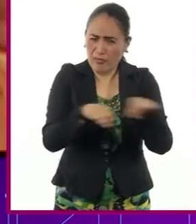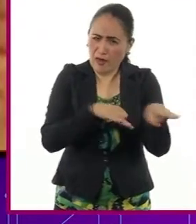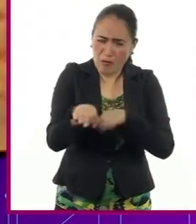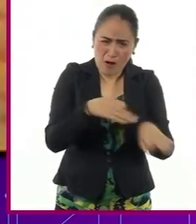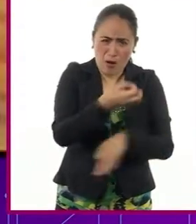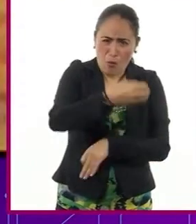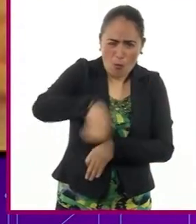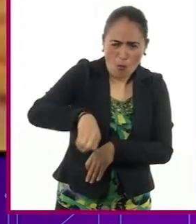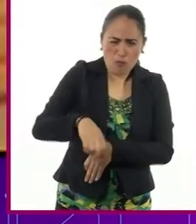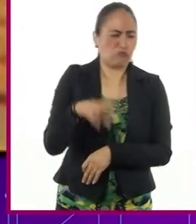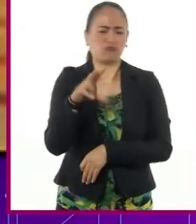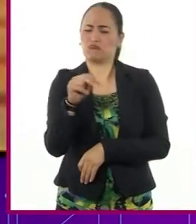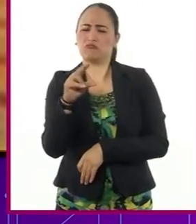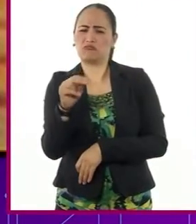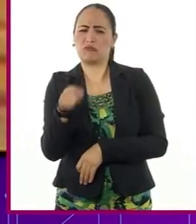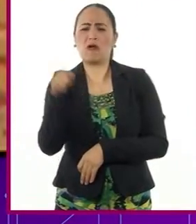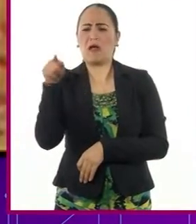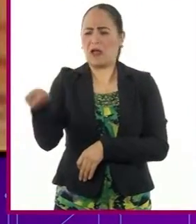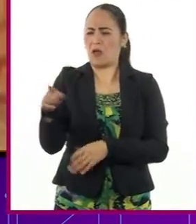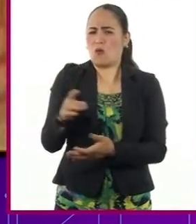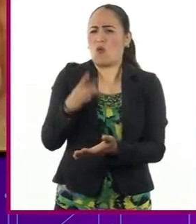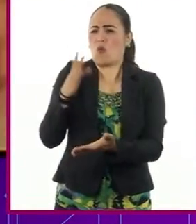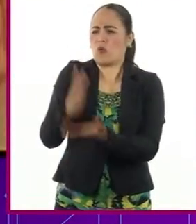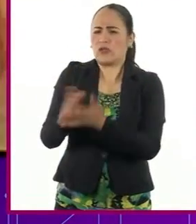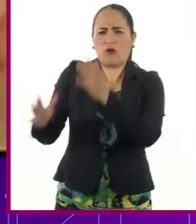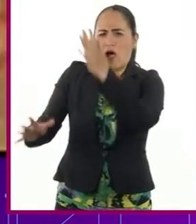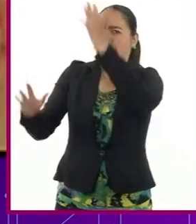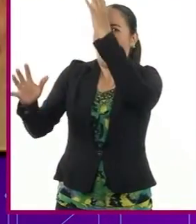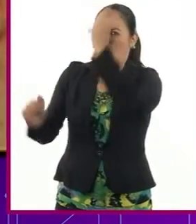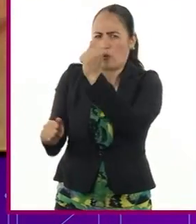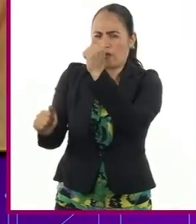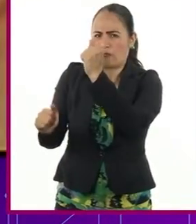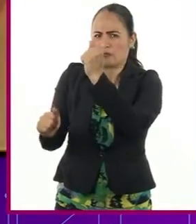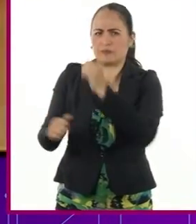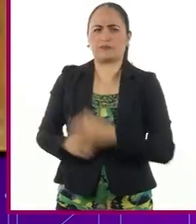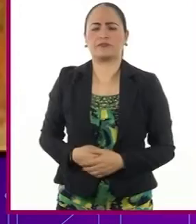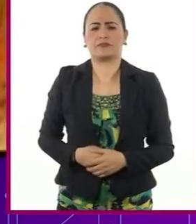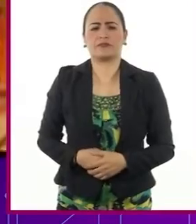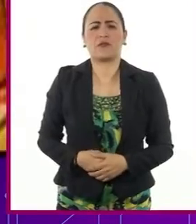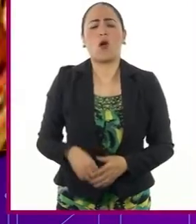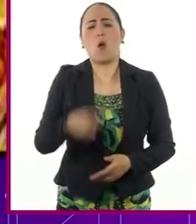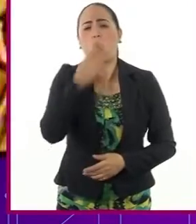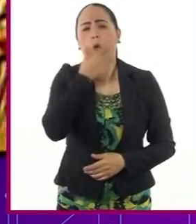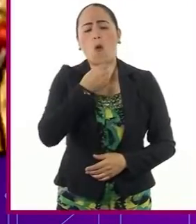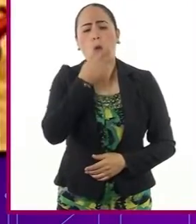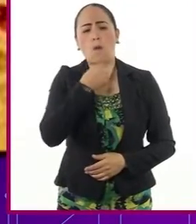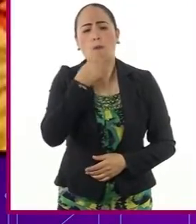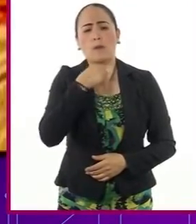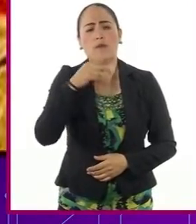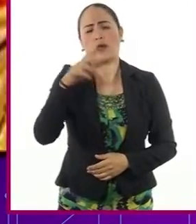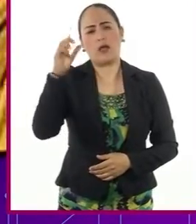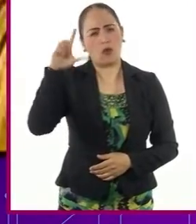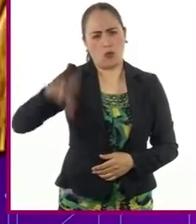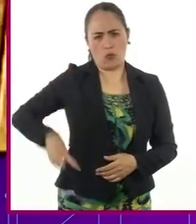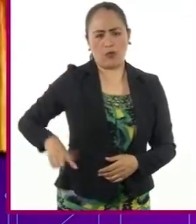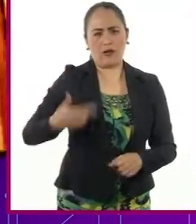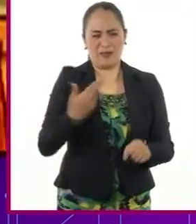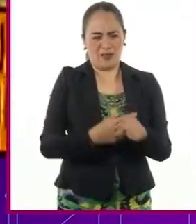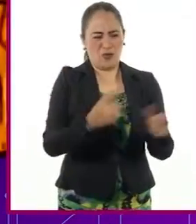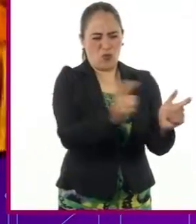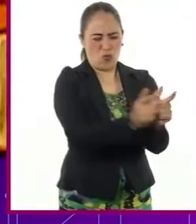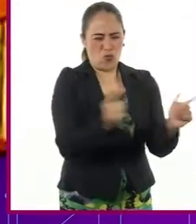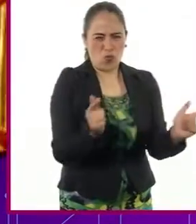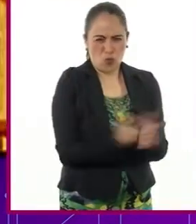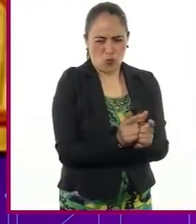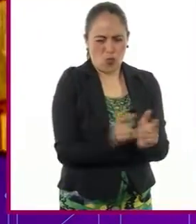el encomendero llegaba a un acuerdo con el tlatoani o gobernador de